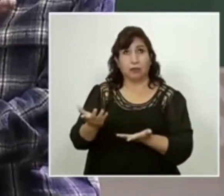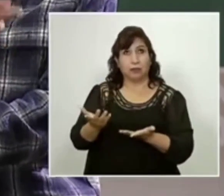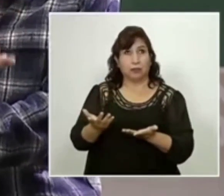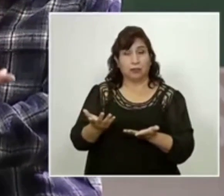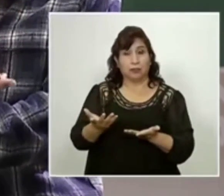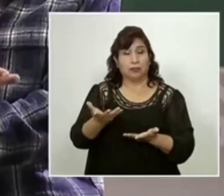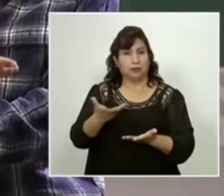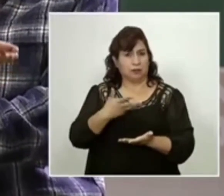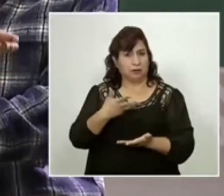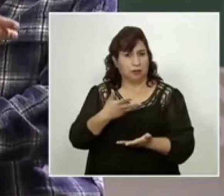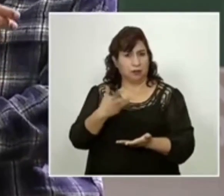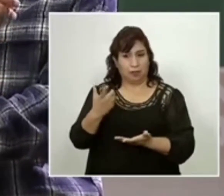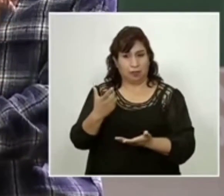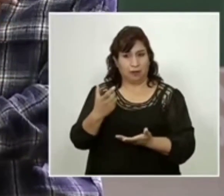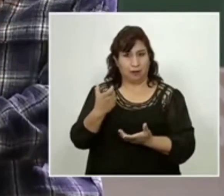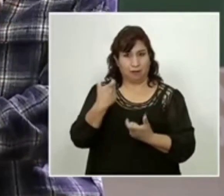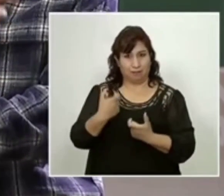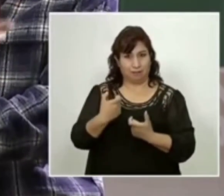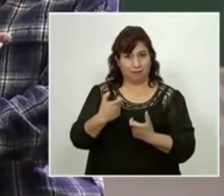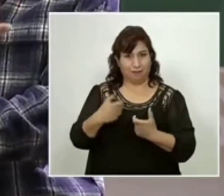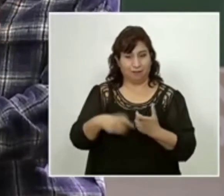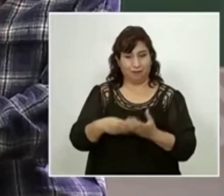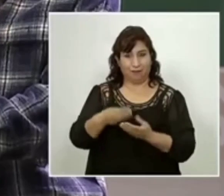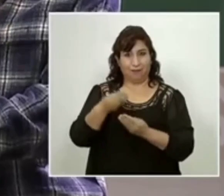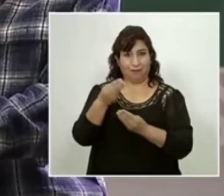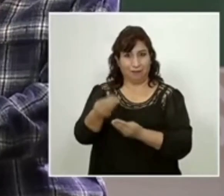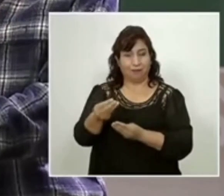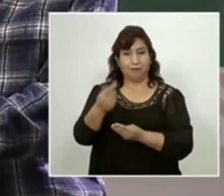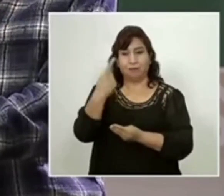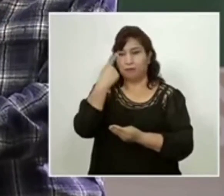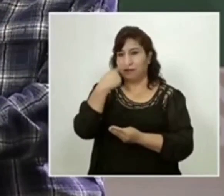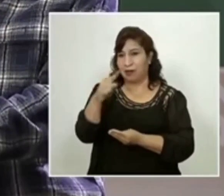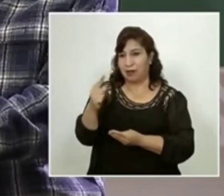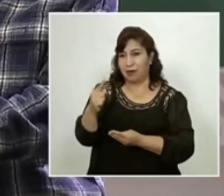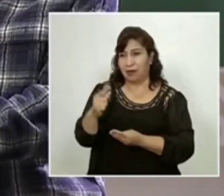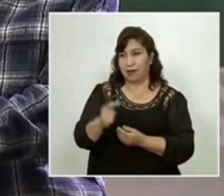se dieran recursos para